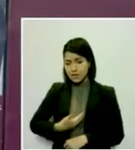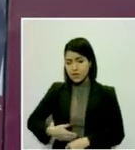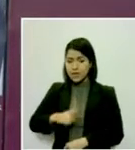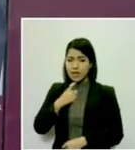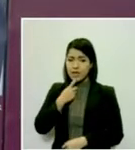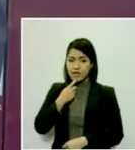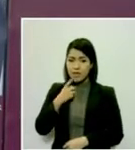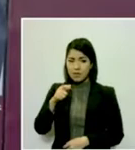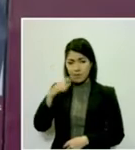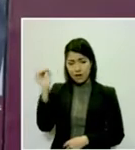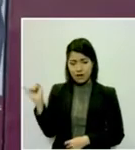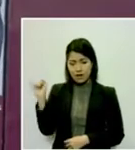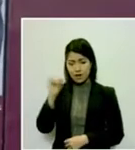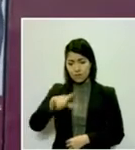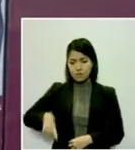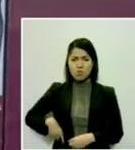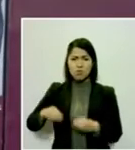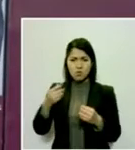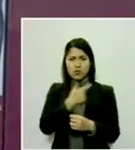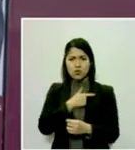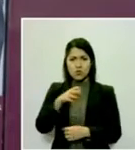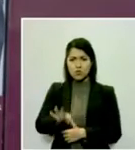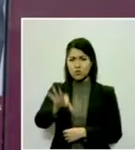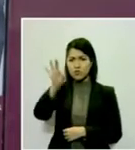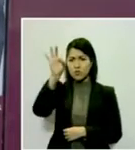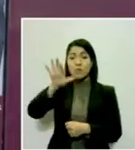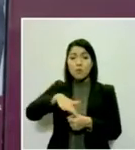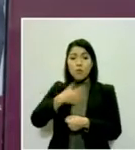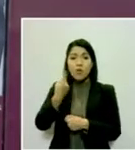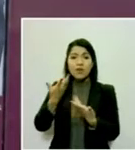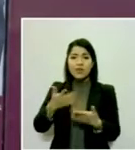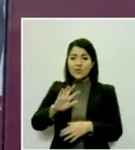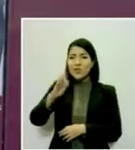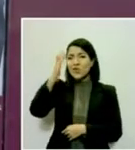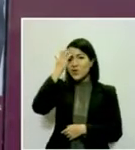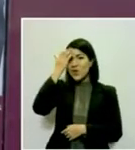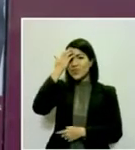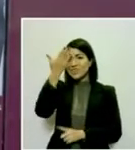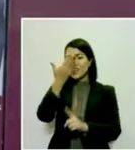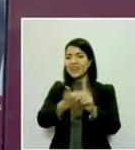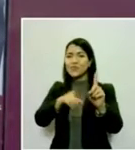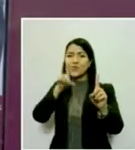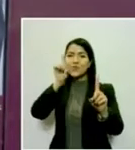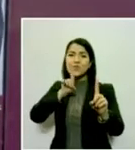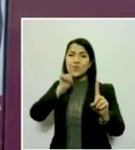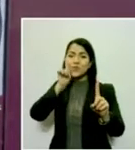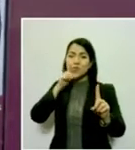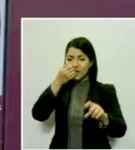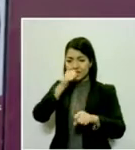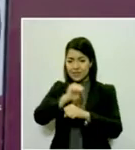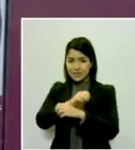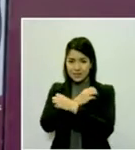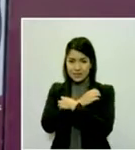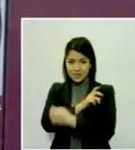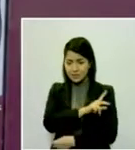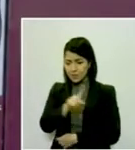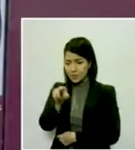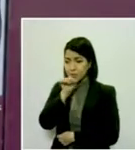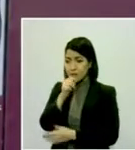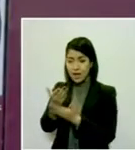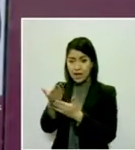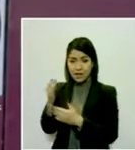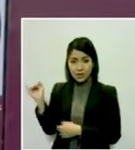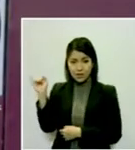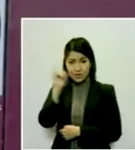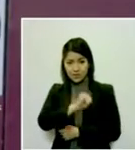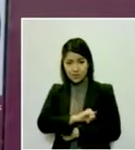A mí me dio mucho gusto que fuera ella, porque la conozco también cuando era la coordinadora de atención ciudadana del jefe de gobierno,